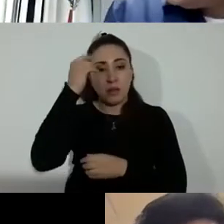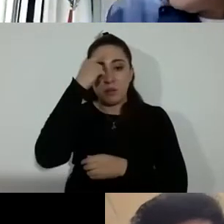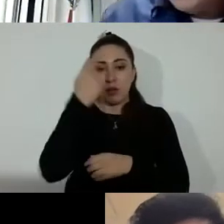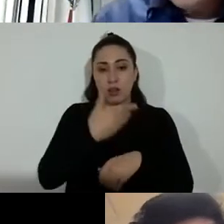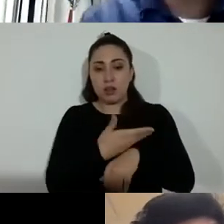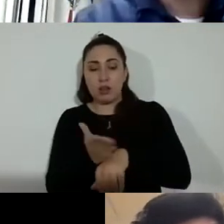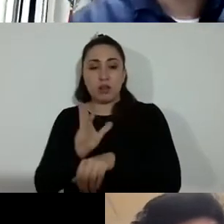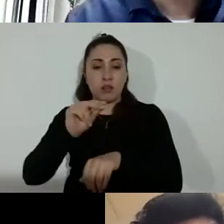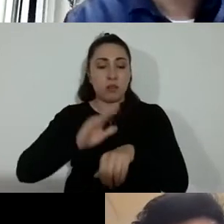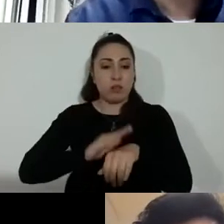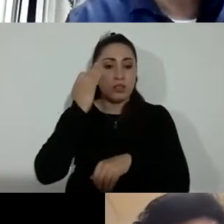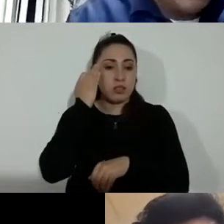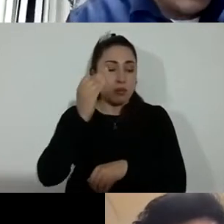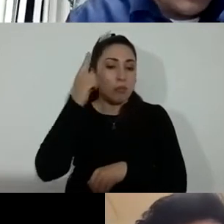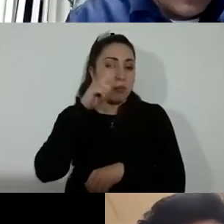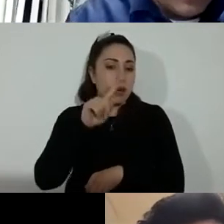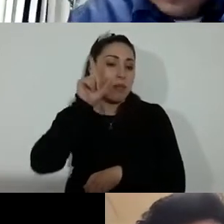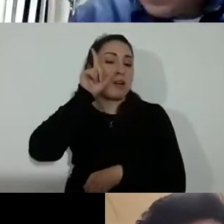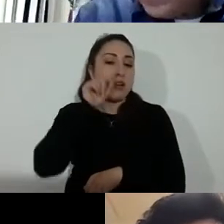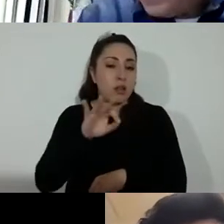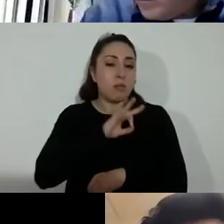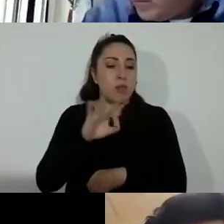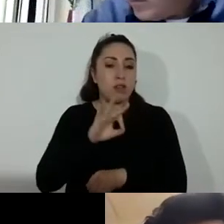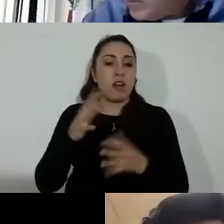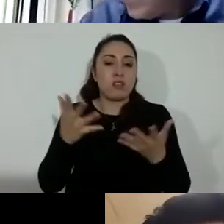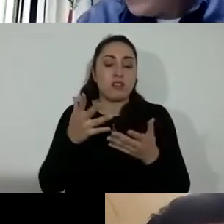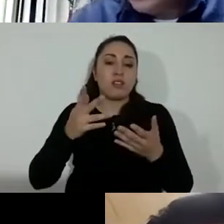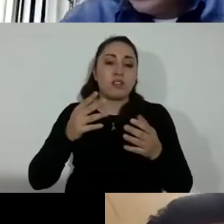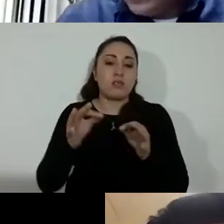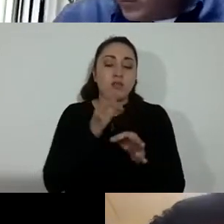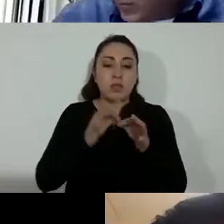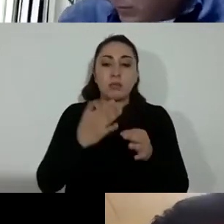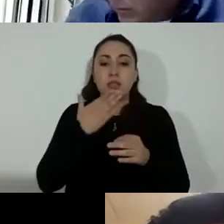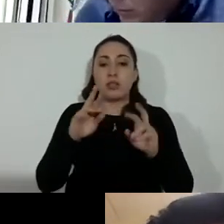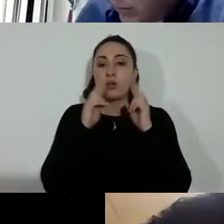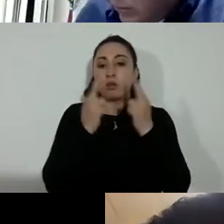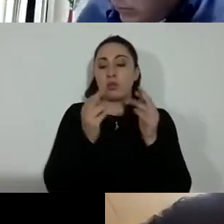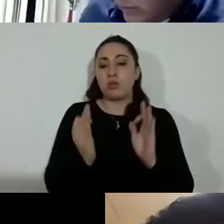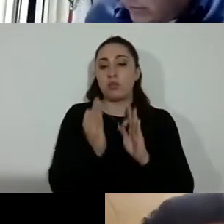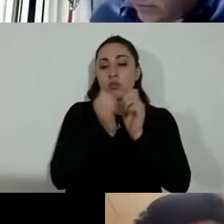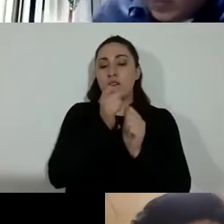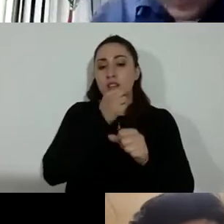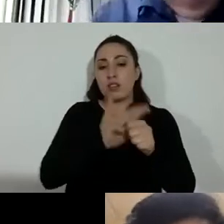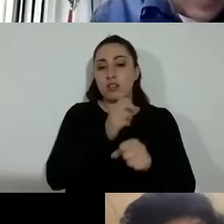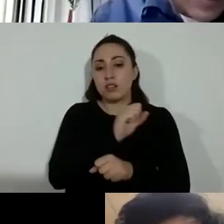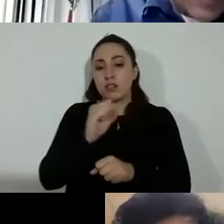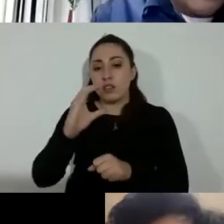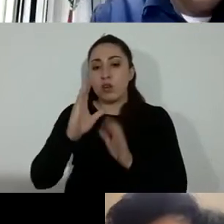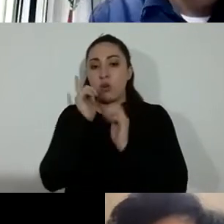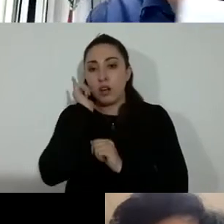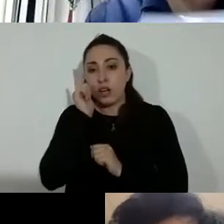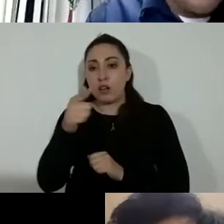Gobierno para el día de mañana volvamos a llevar a cabo el mismo procedimiento si nuestro presidente de la Jucopo no tiene